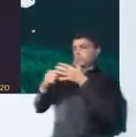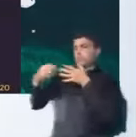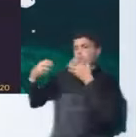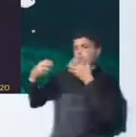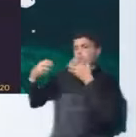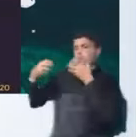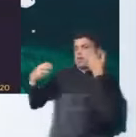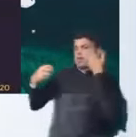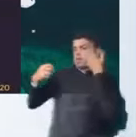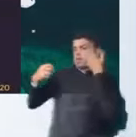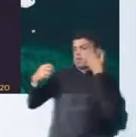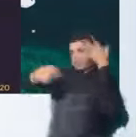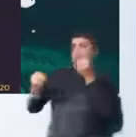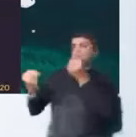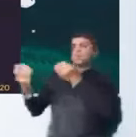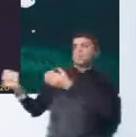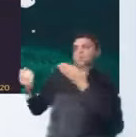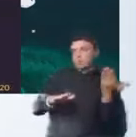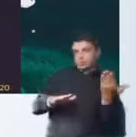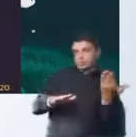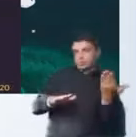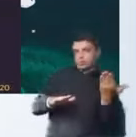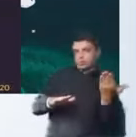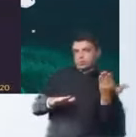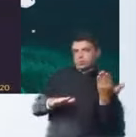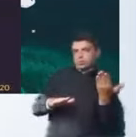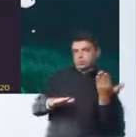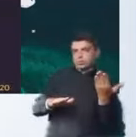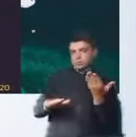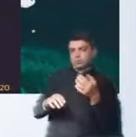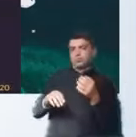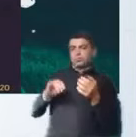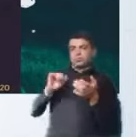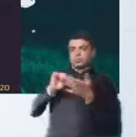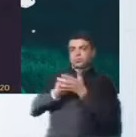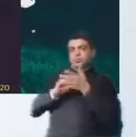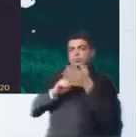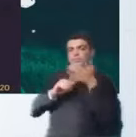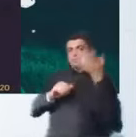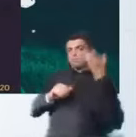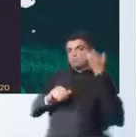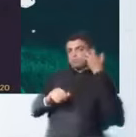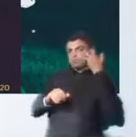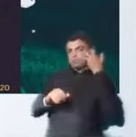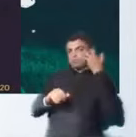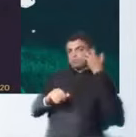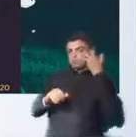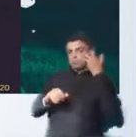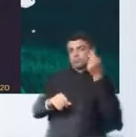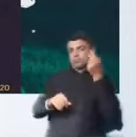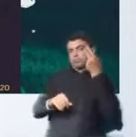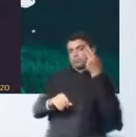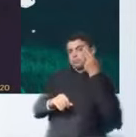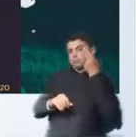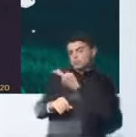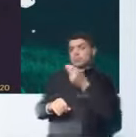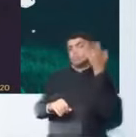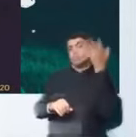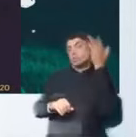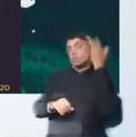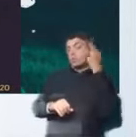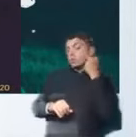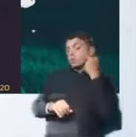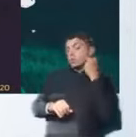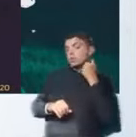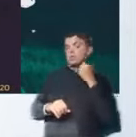muertos, las muertes que ocasionan estas enfermedades. Miremos que diariamente hay más de 3.000 personas que mueren por